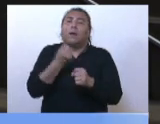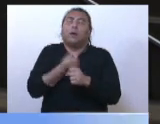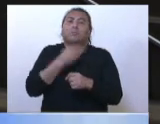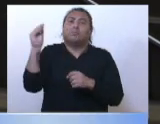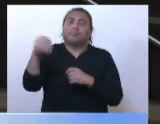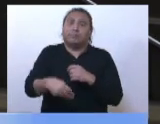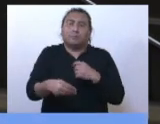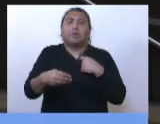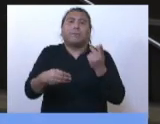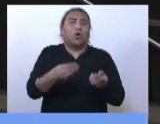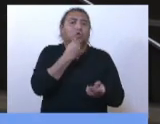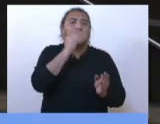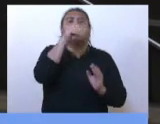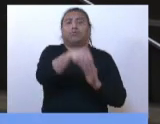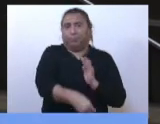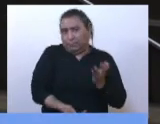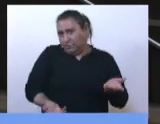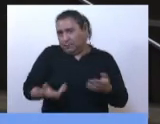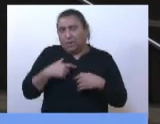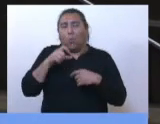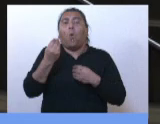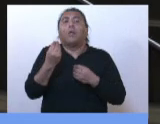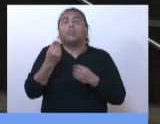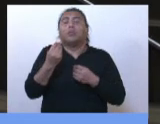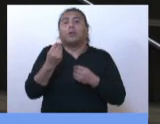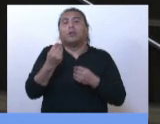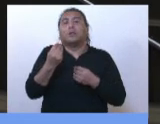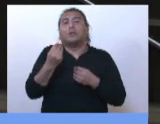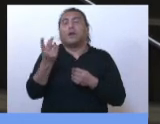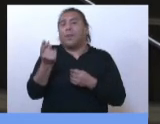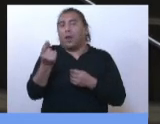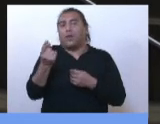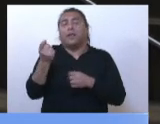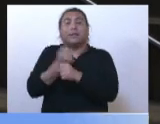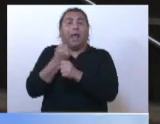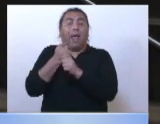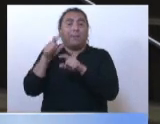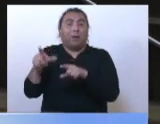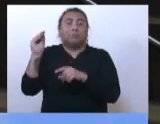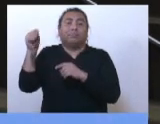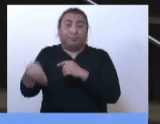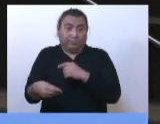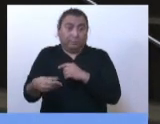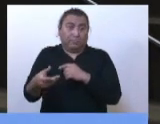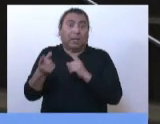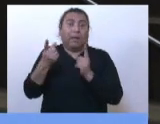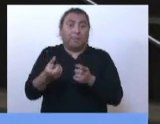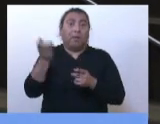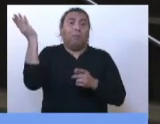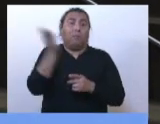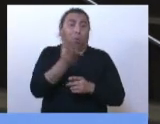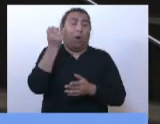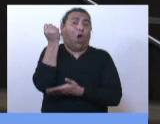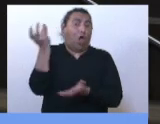consumo cuando se cae el valor del trabajo afecta duramente a la economía